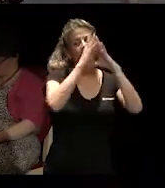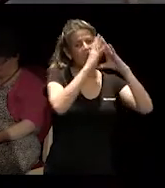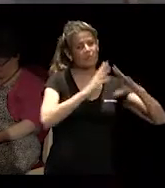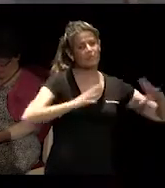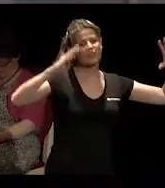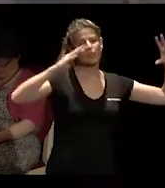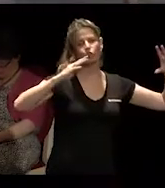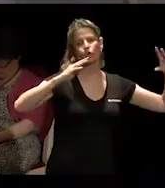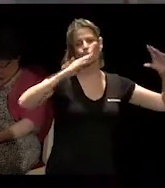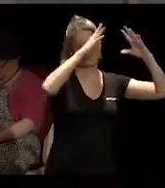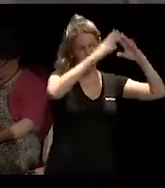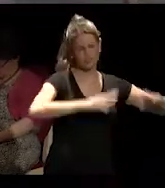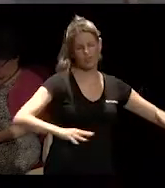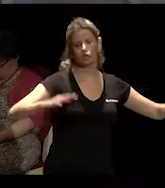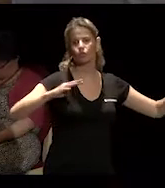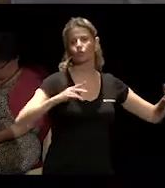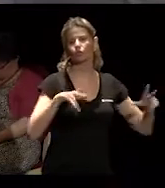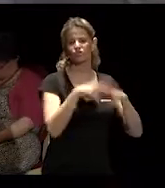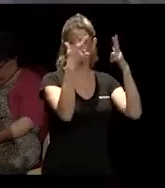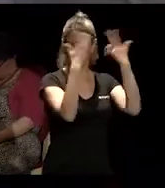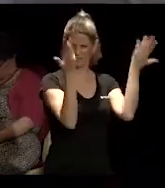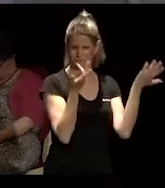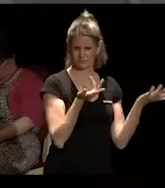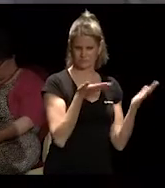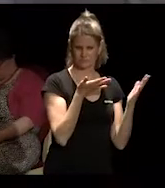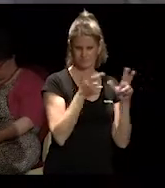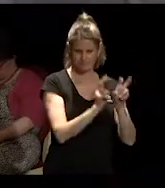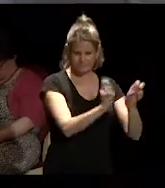también se debe plantear